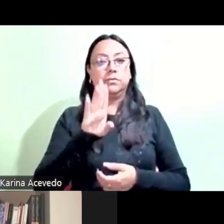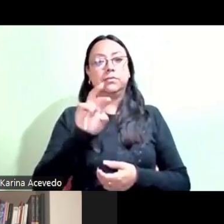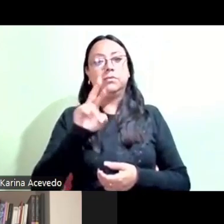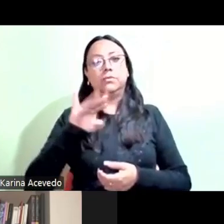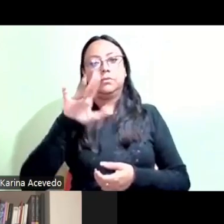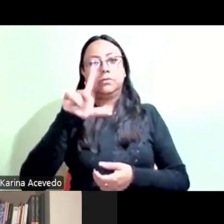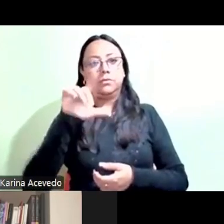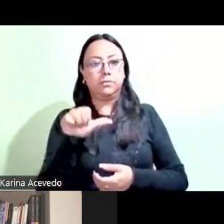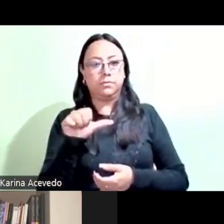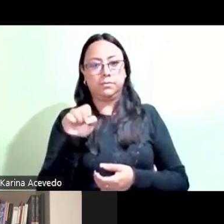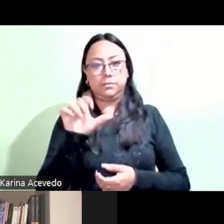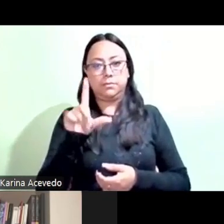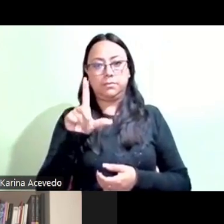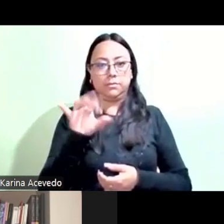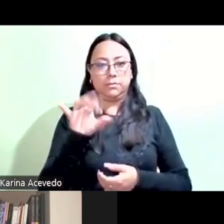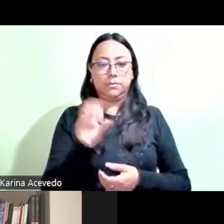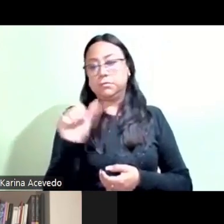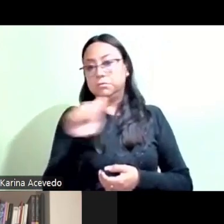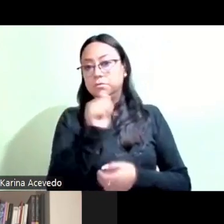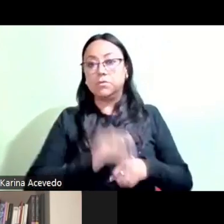más?